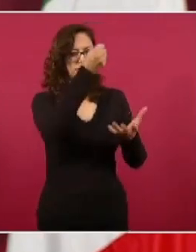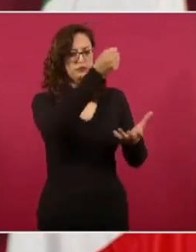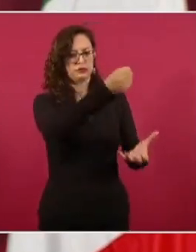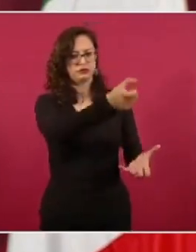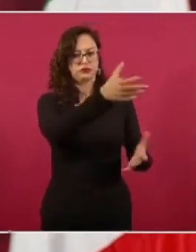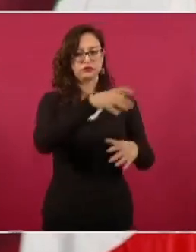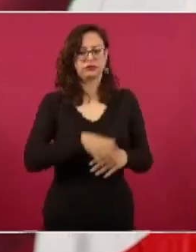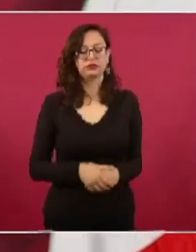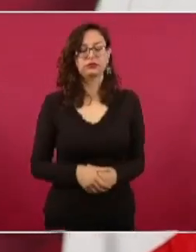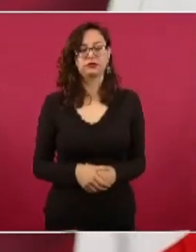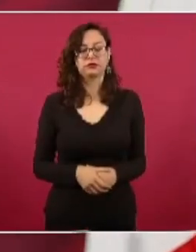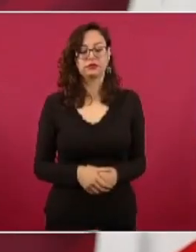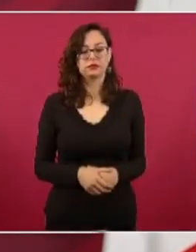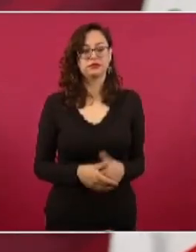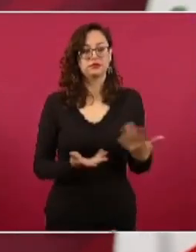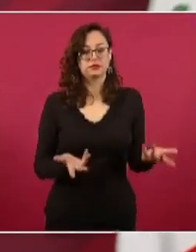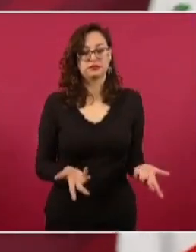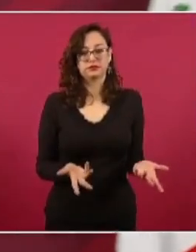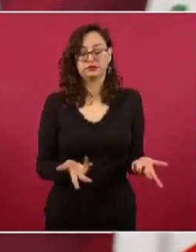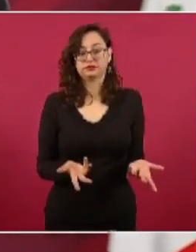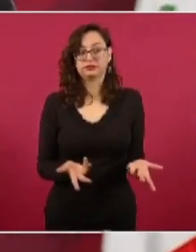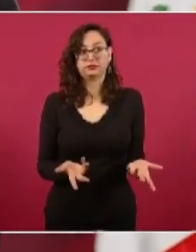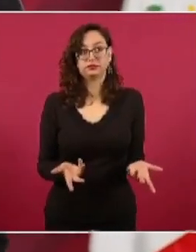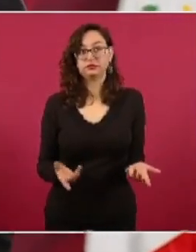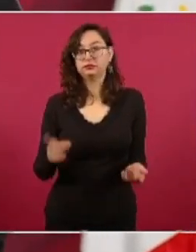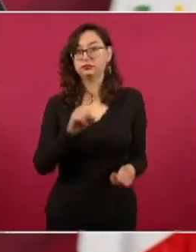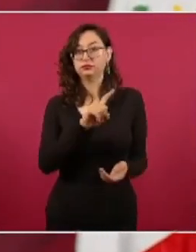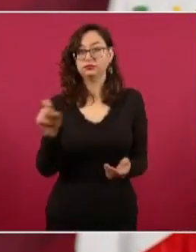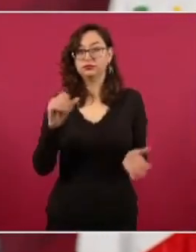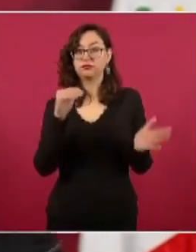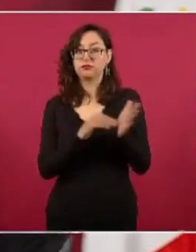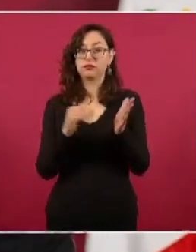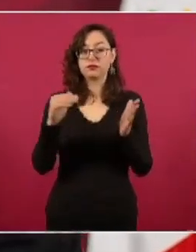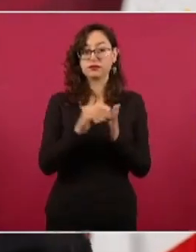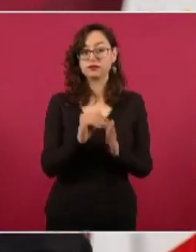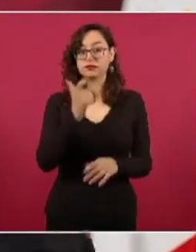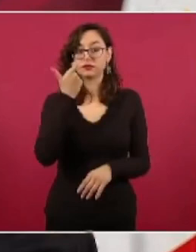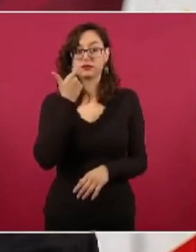pues también se les entregaban como 100,000 millones.